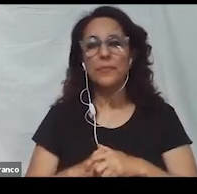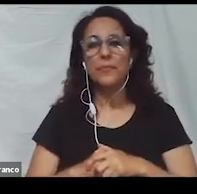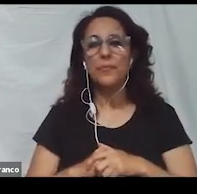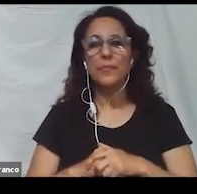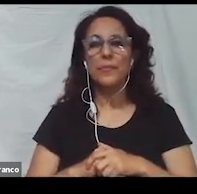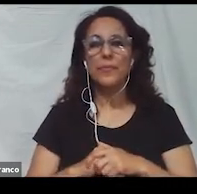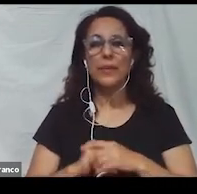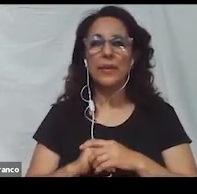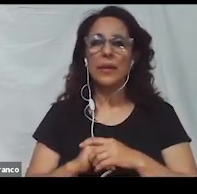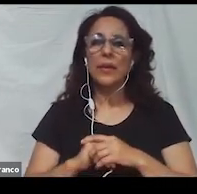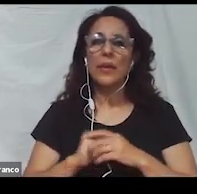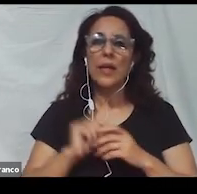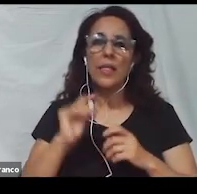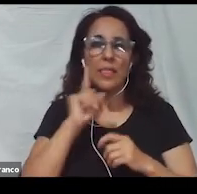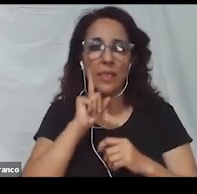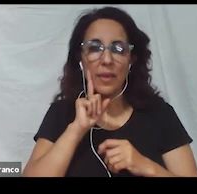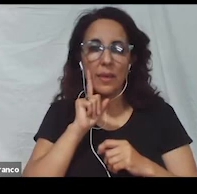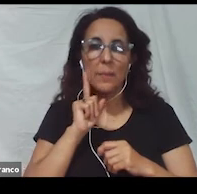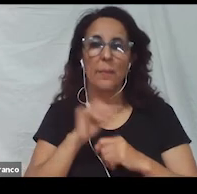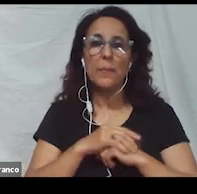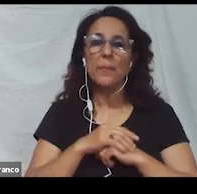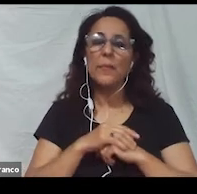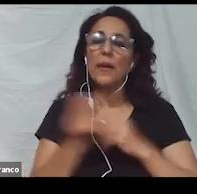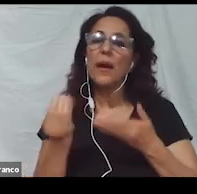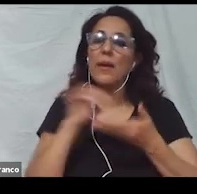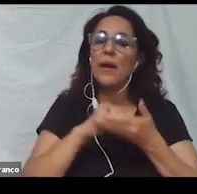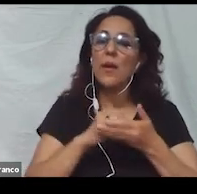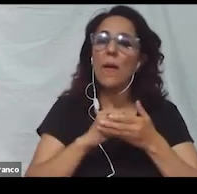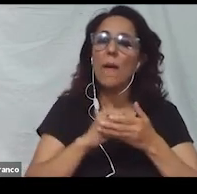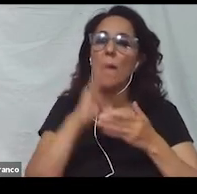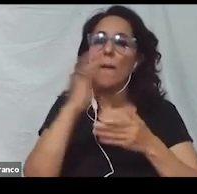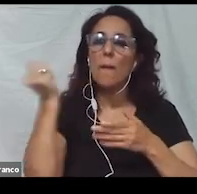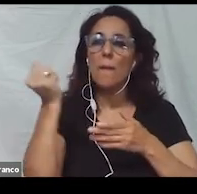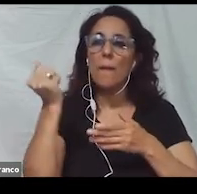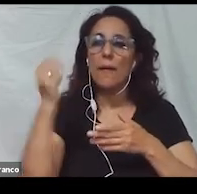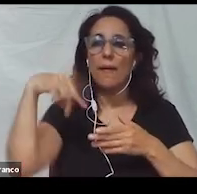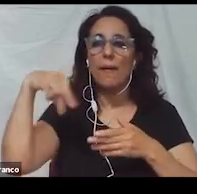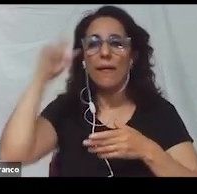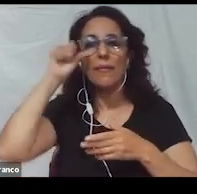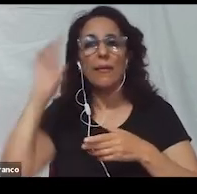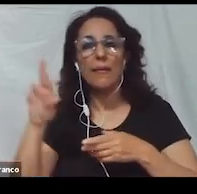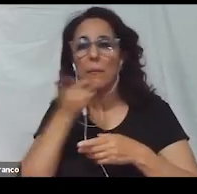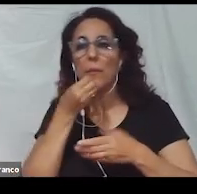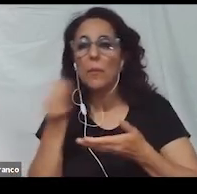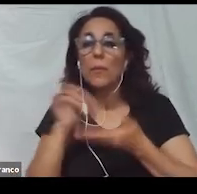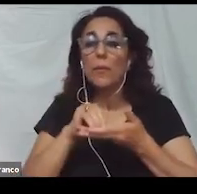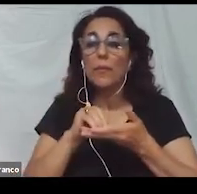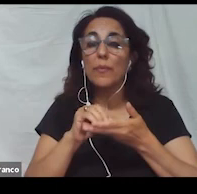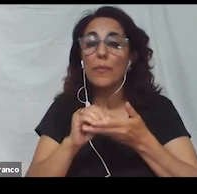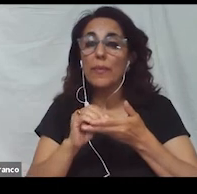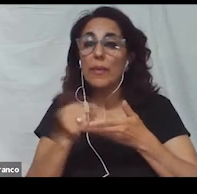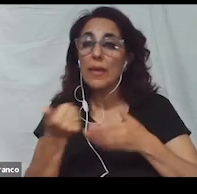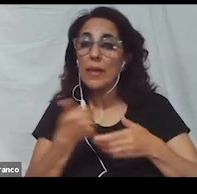tener un div con un ID banner y le agrego el rol banner, ¿sí? También podríamos preguntarnos cómo se